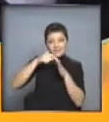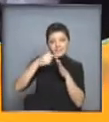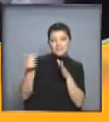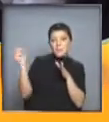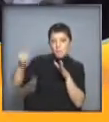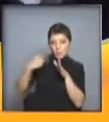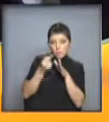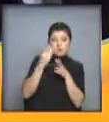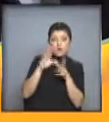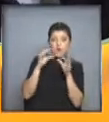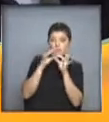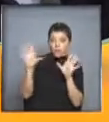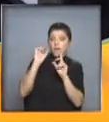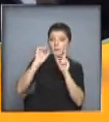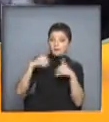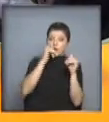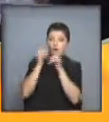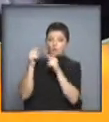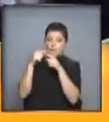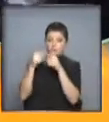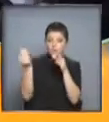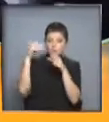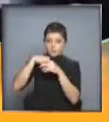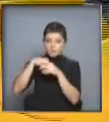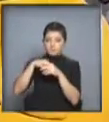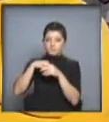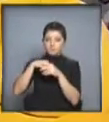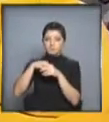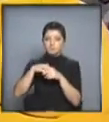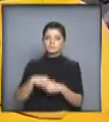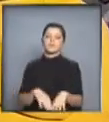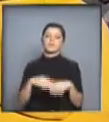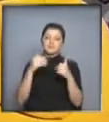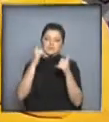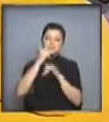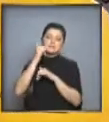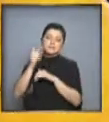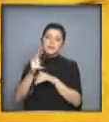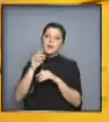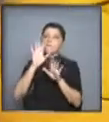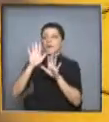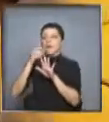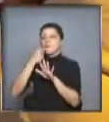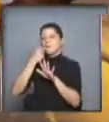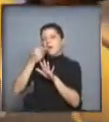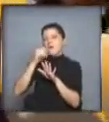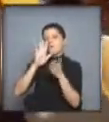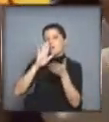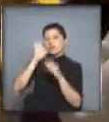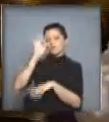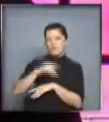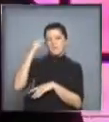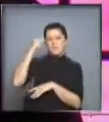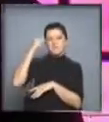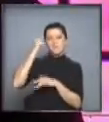No, en el 83 no, en los 70 la juventud siguió participando. Yo creo que en realidad se ausentó y volvió. Pero no nos creamos el discurso de que